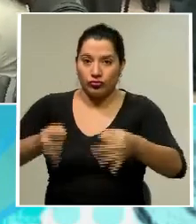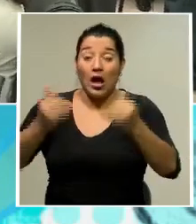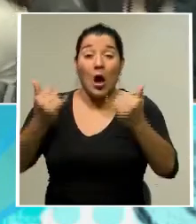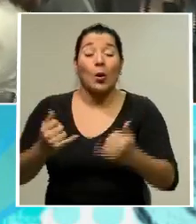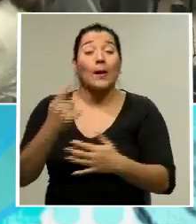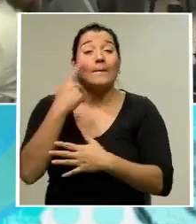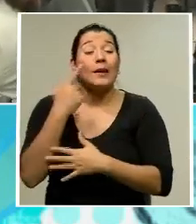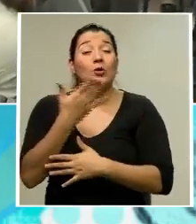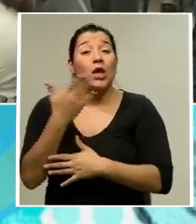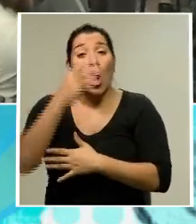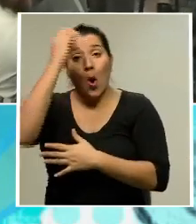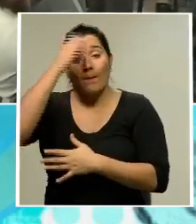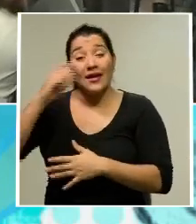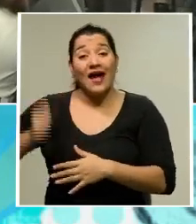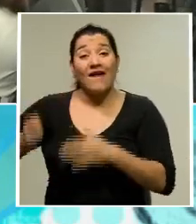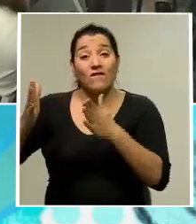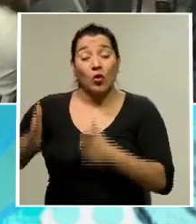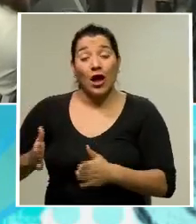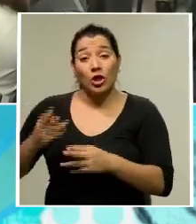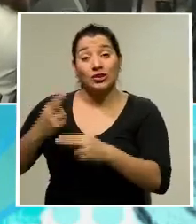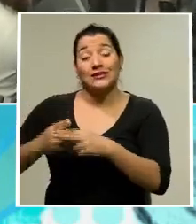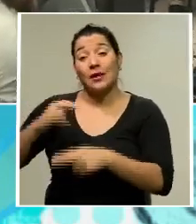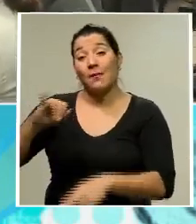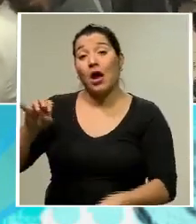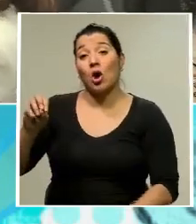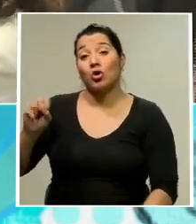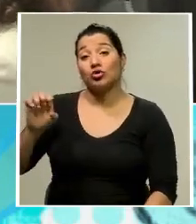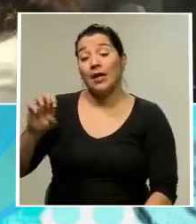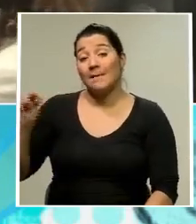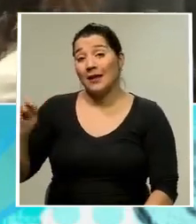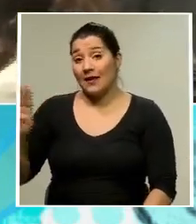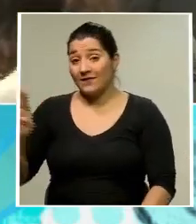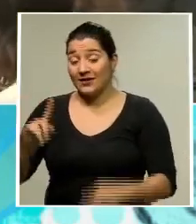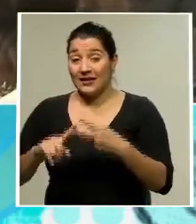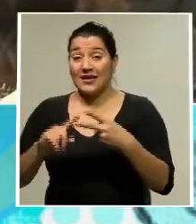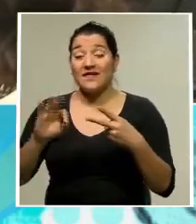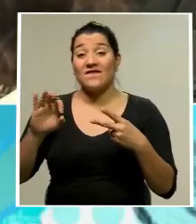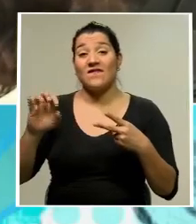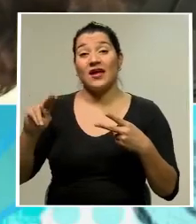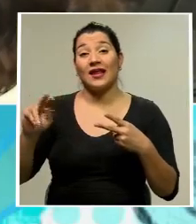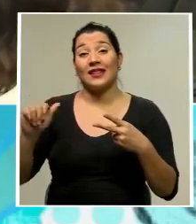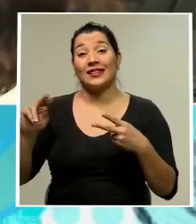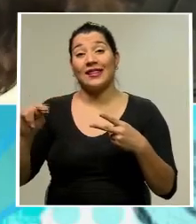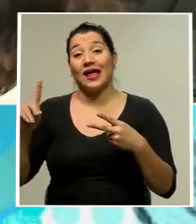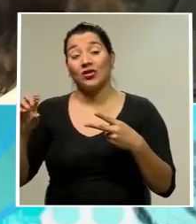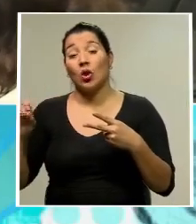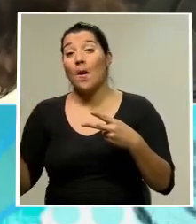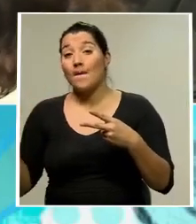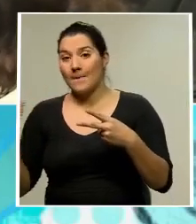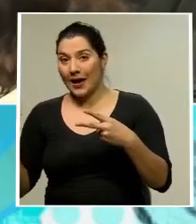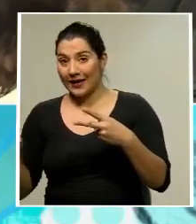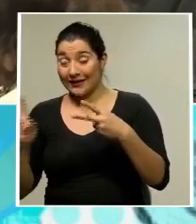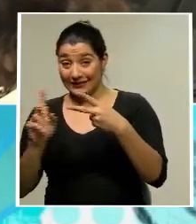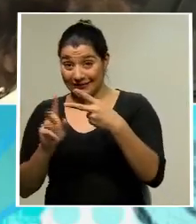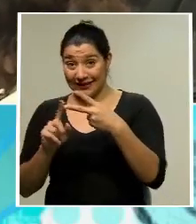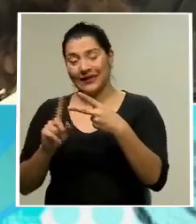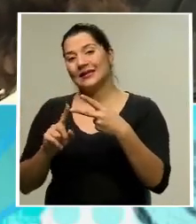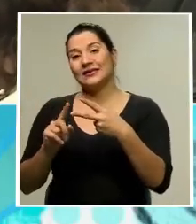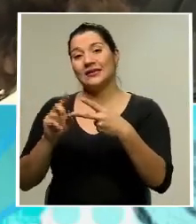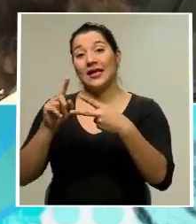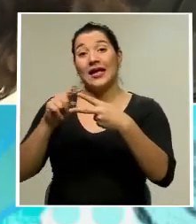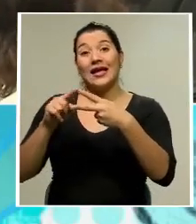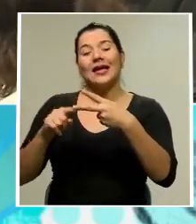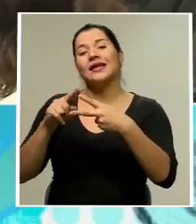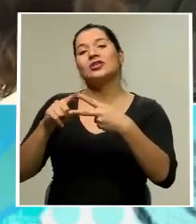dijo el abogado José Miguel Villalobos y también el abogado Fernando Vargas, abogado de Víctor Morales, exdiputado, y de Juan